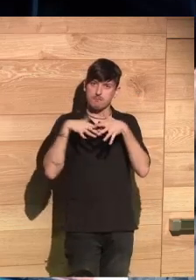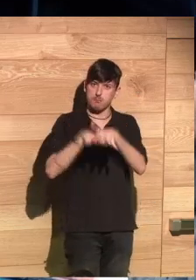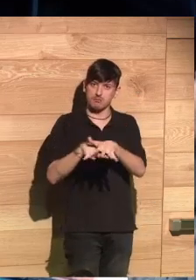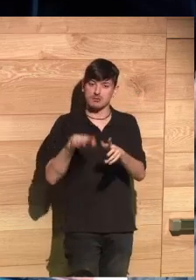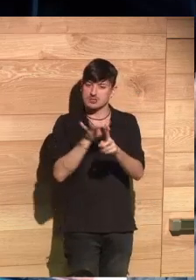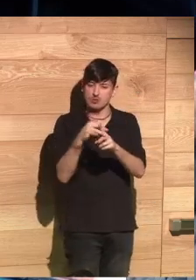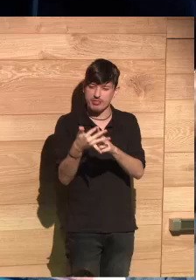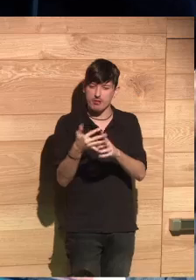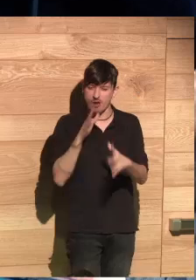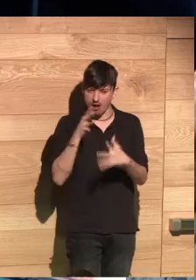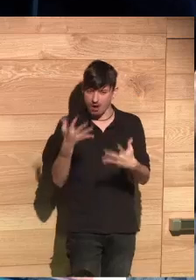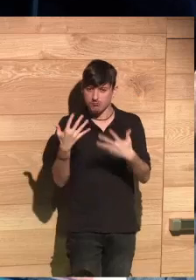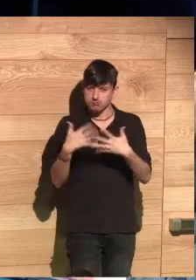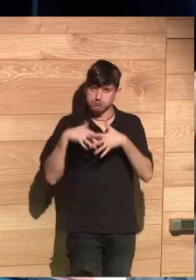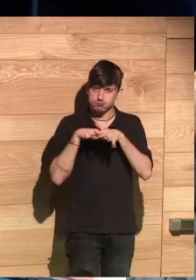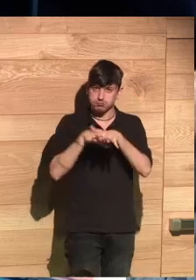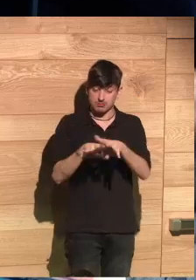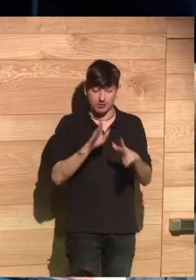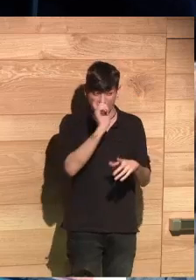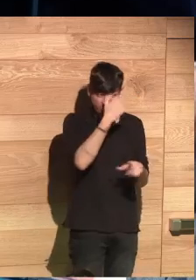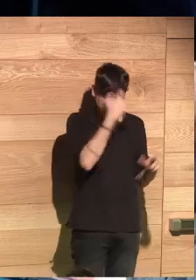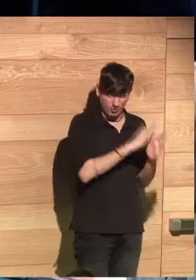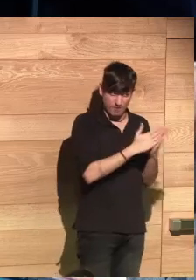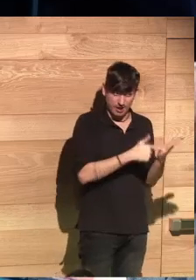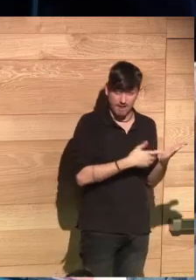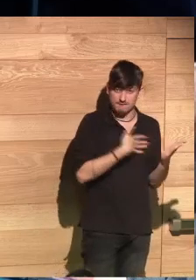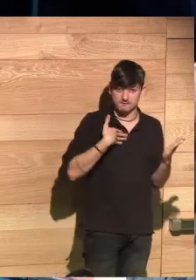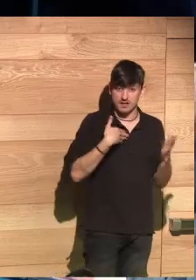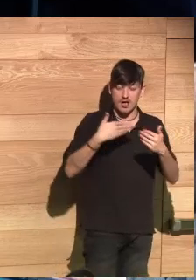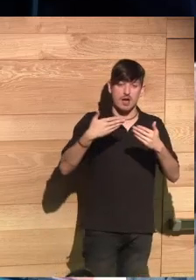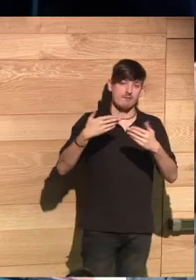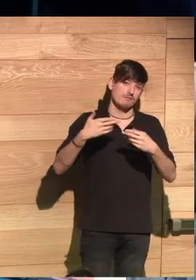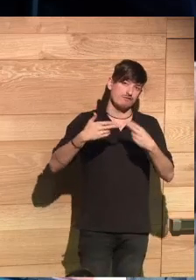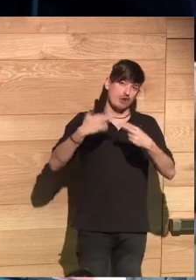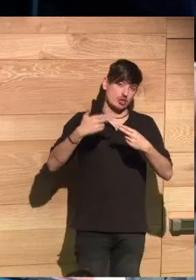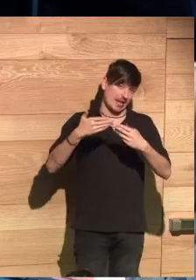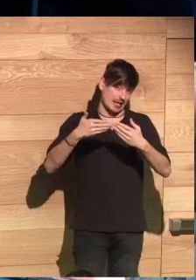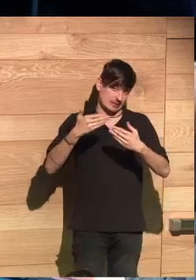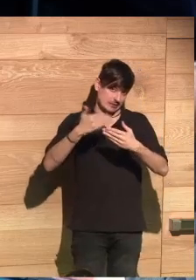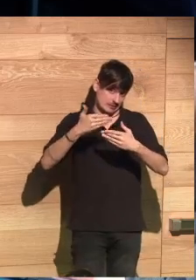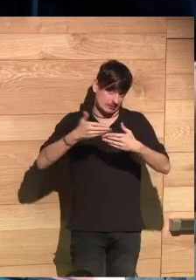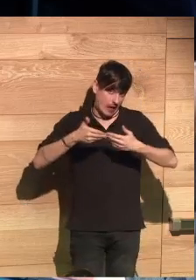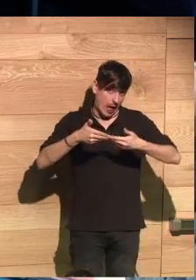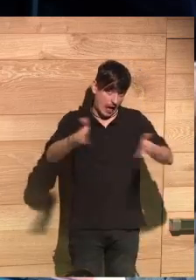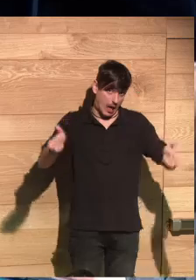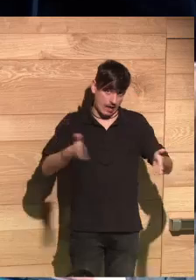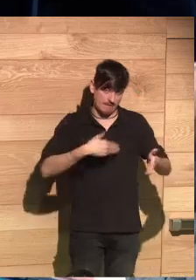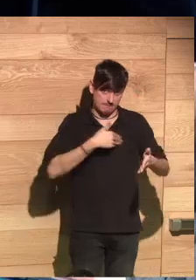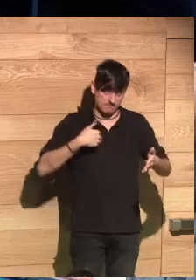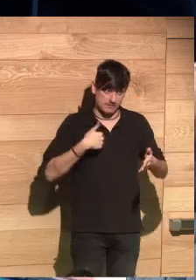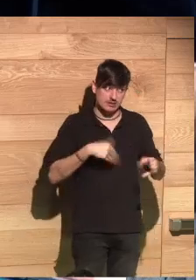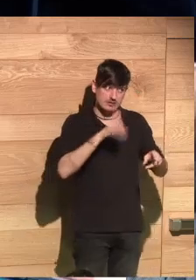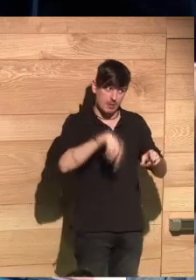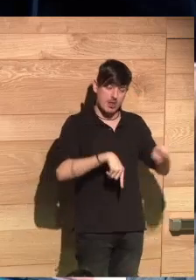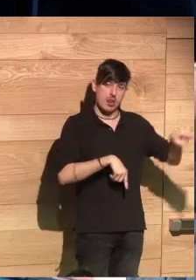está sucediendo. Y el concepto de la novela también era abrir las fronteras. Y es un tema que está también en el